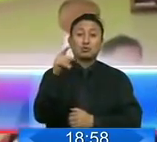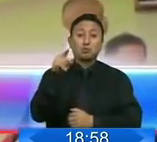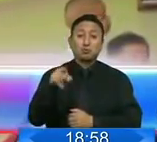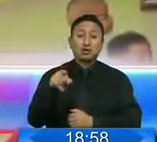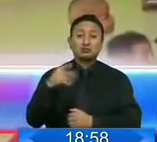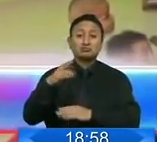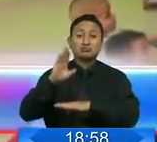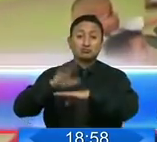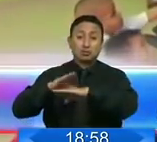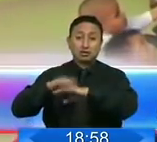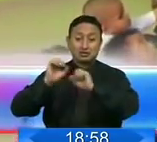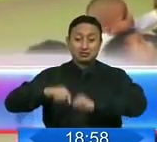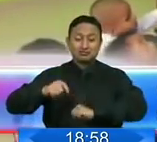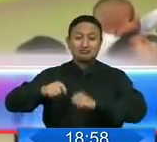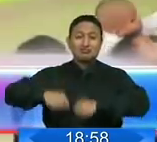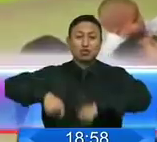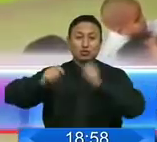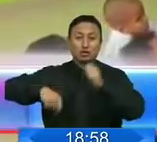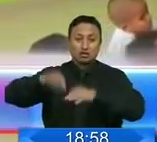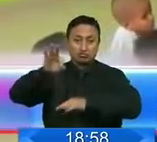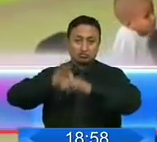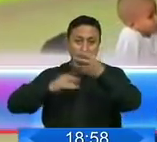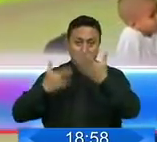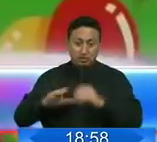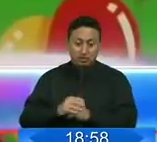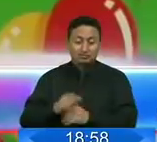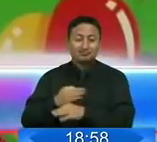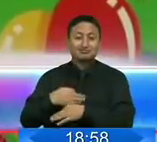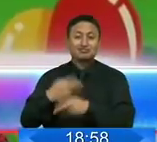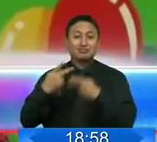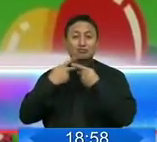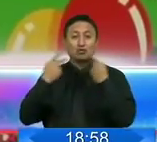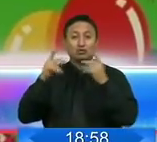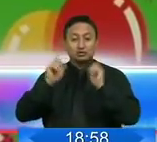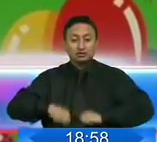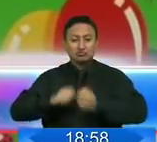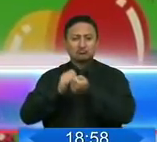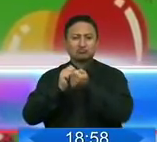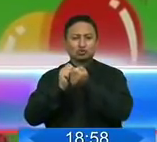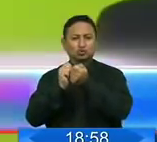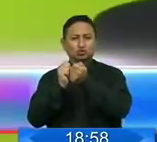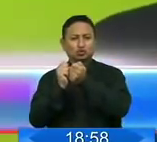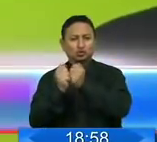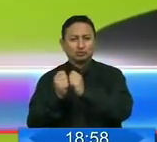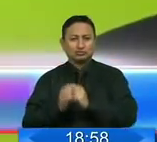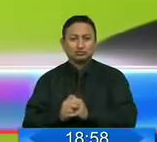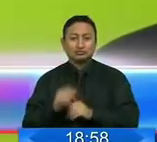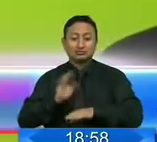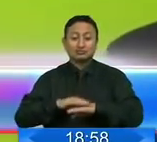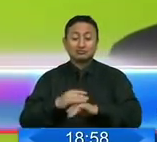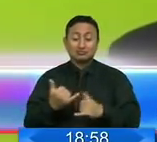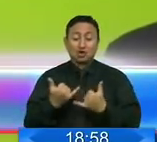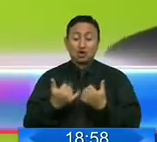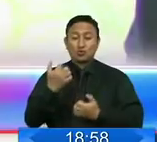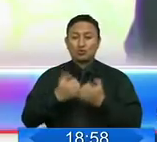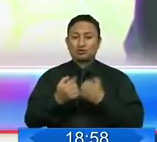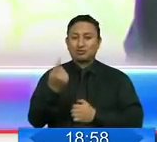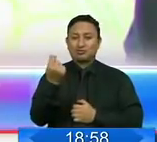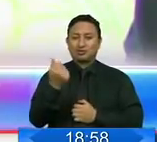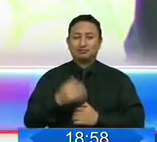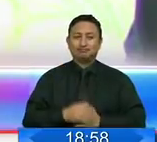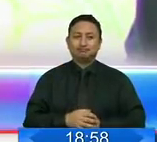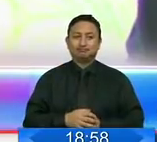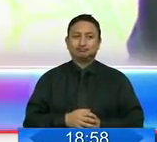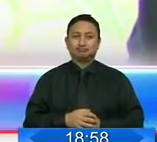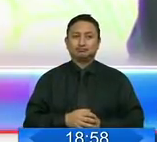los contratos ocasionales en la función pública son ajuste sine qua non ante los aprietos fiscales. ¿Cuánta falta